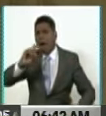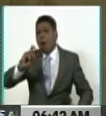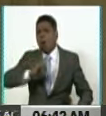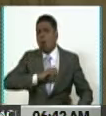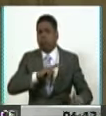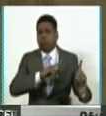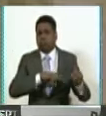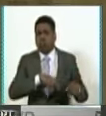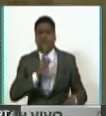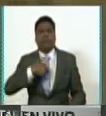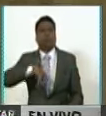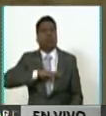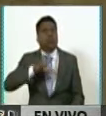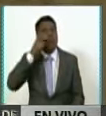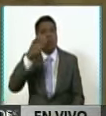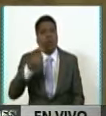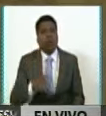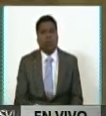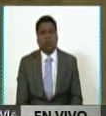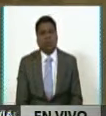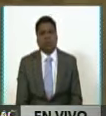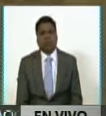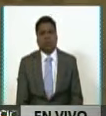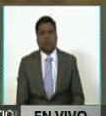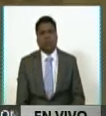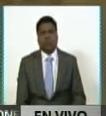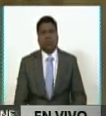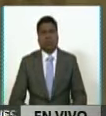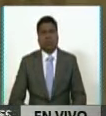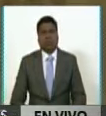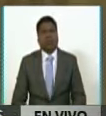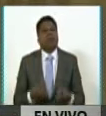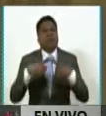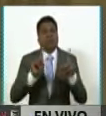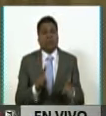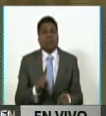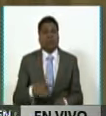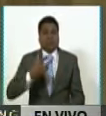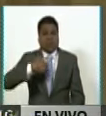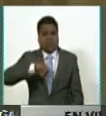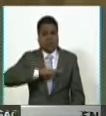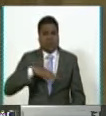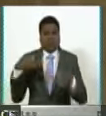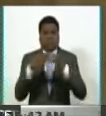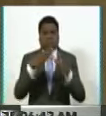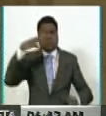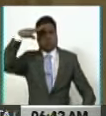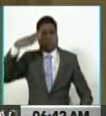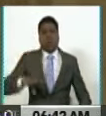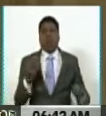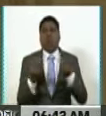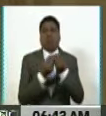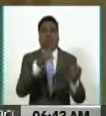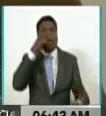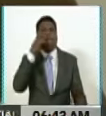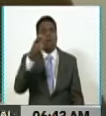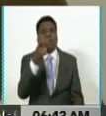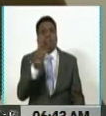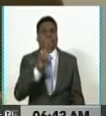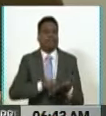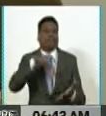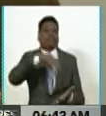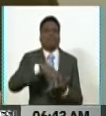por nuestro pueblo. Pero la Fuerza Armada Nacional Bolivariana, junto al pueblo, levantamos